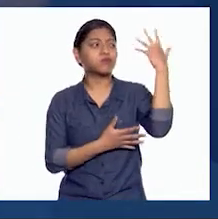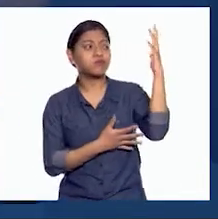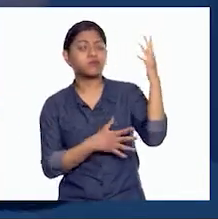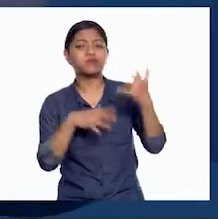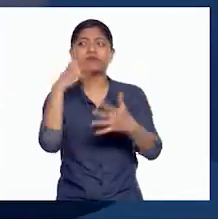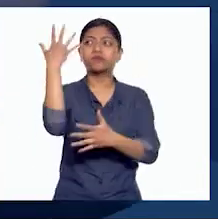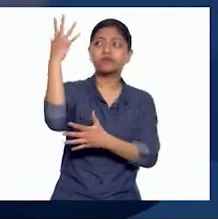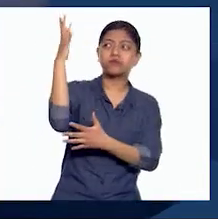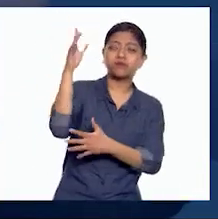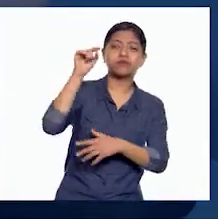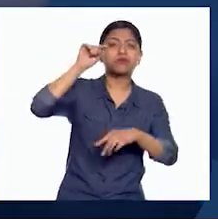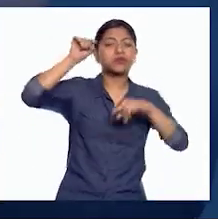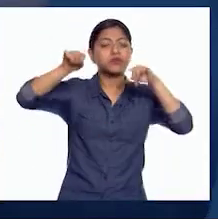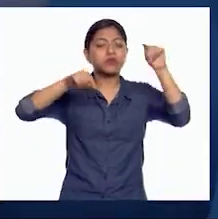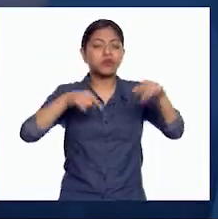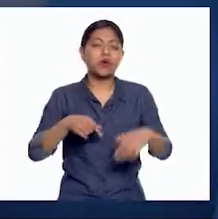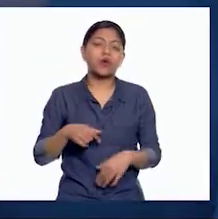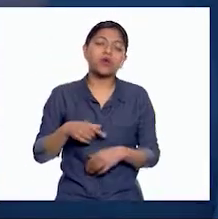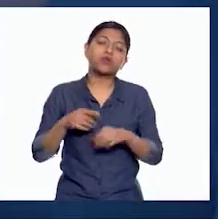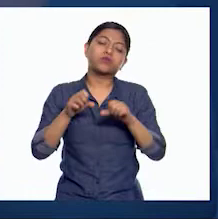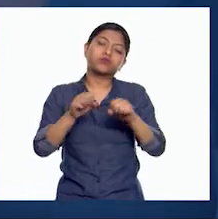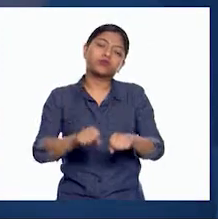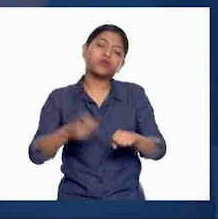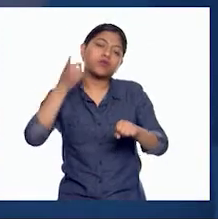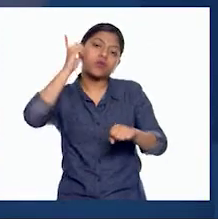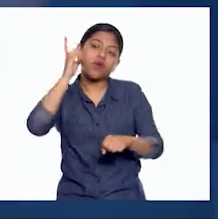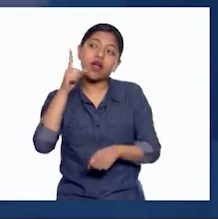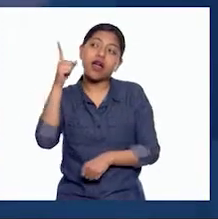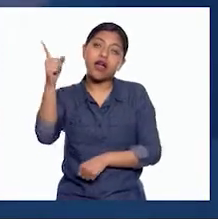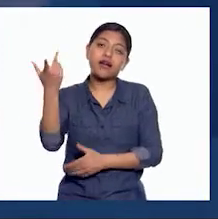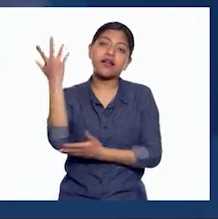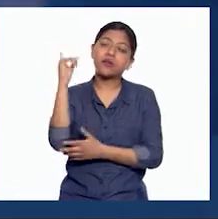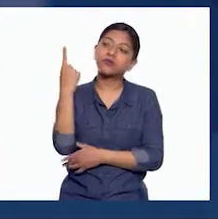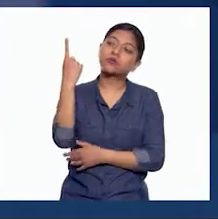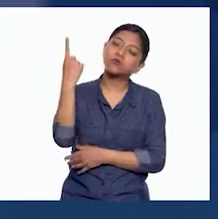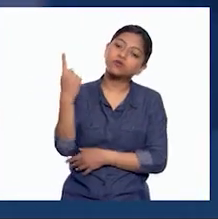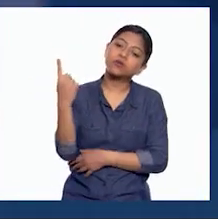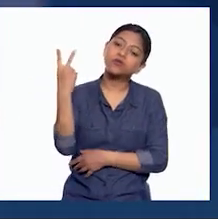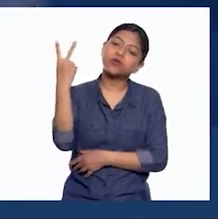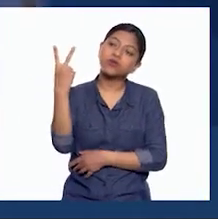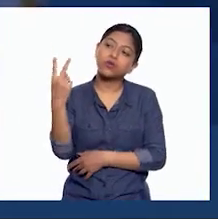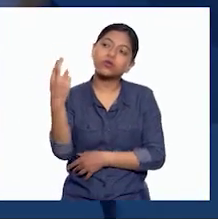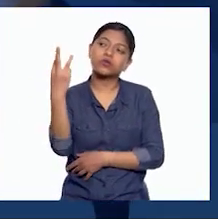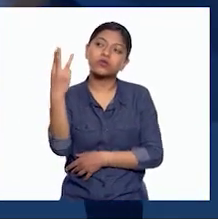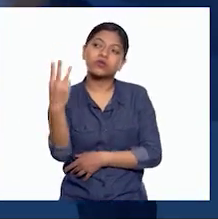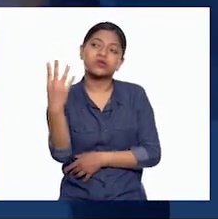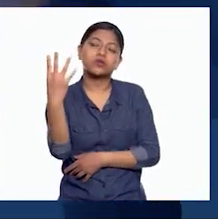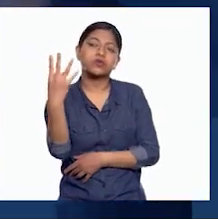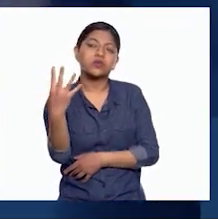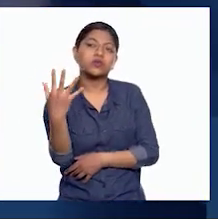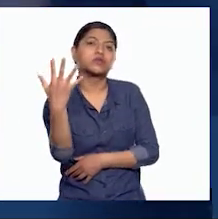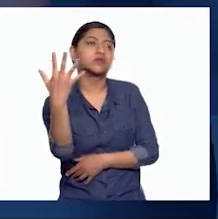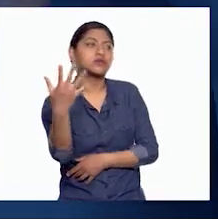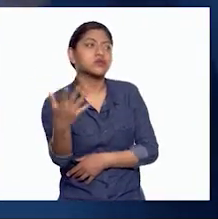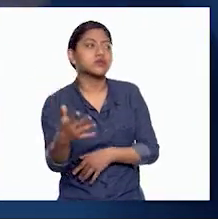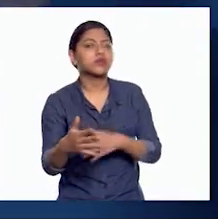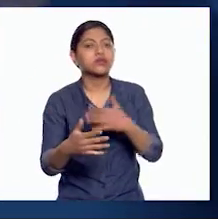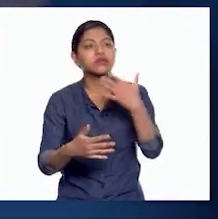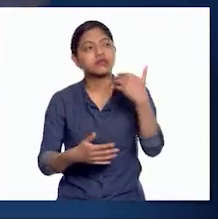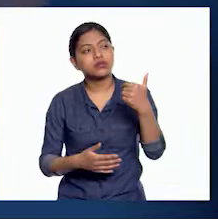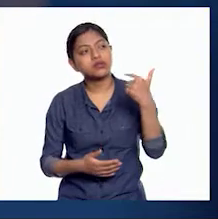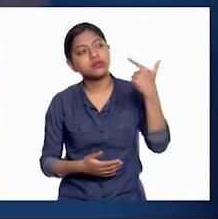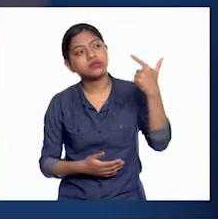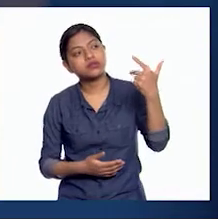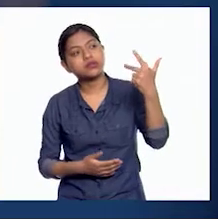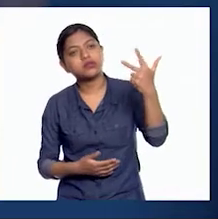ahí. Así que siguió caminando e iba contando todos los árboles. Hasta que se dio cuenta que por estar contando se estaba